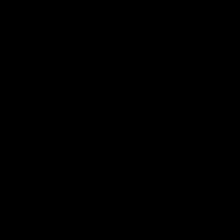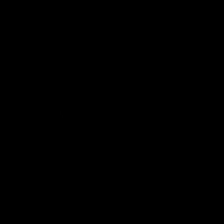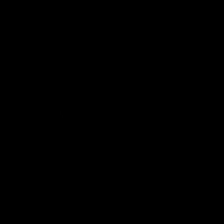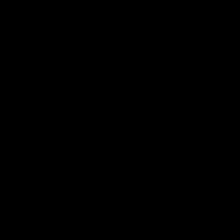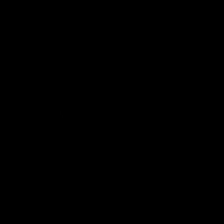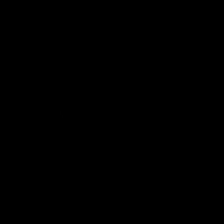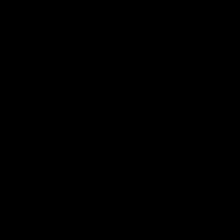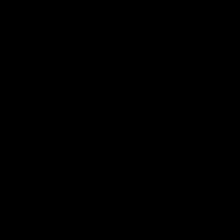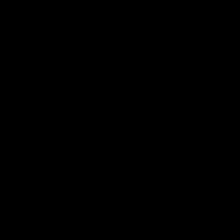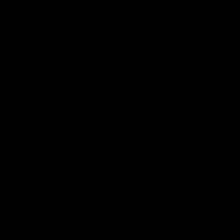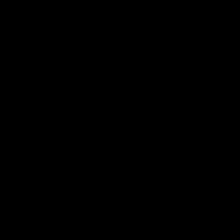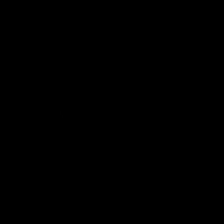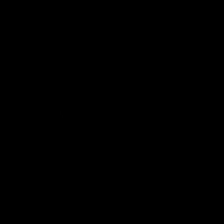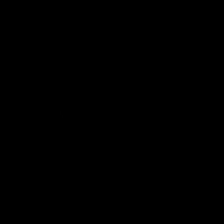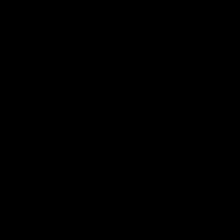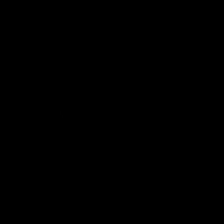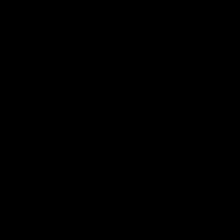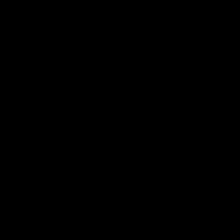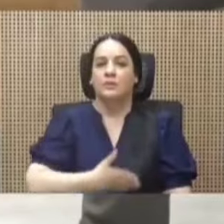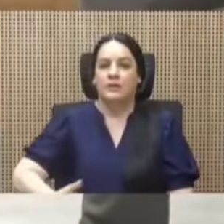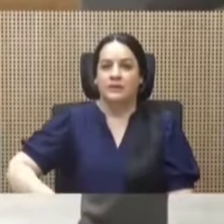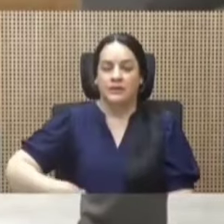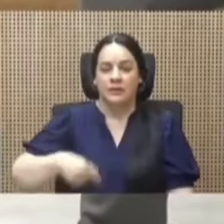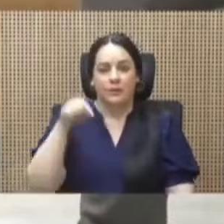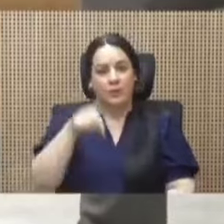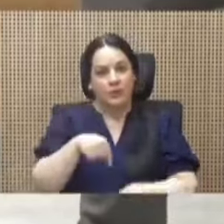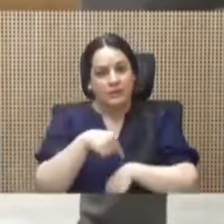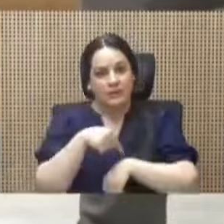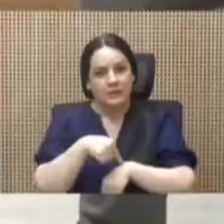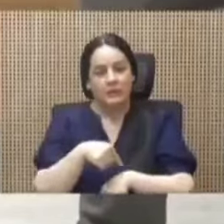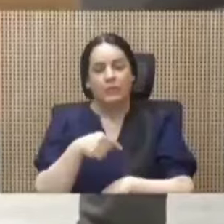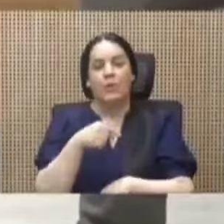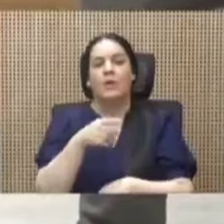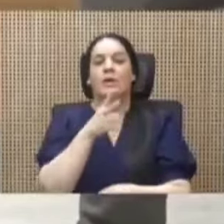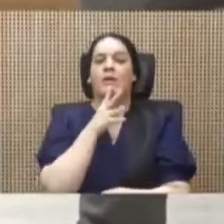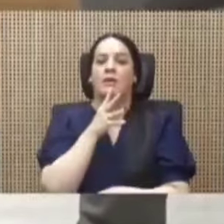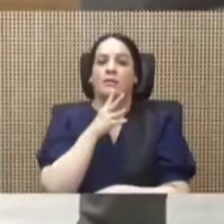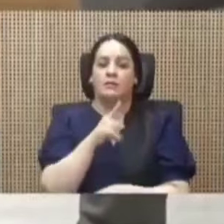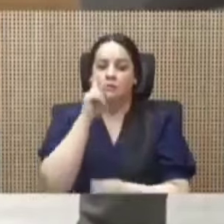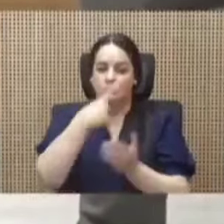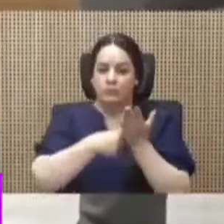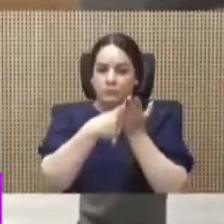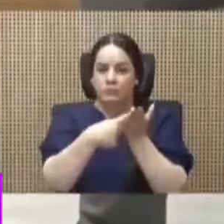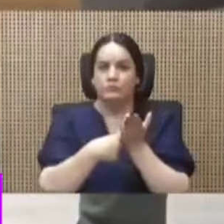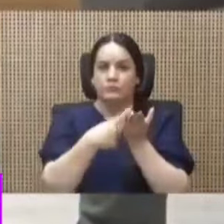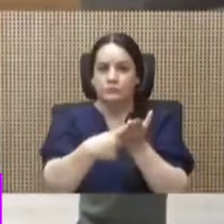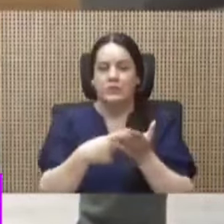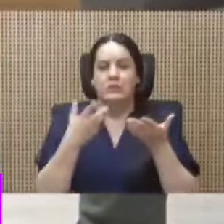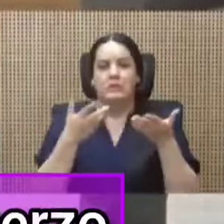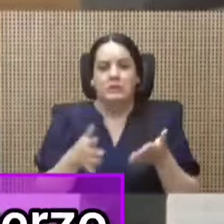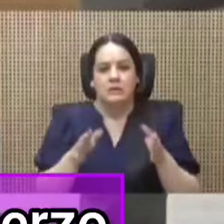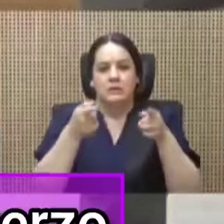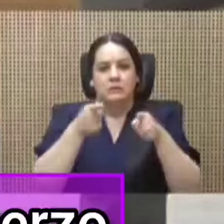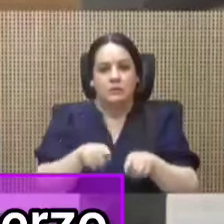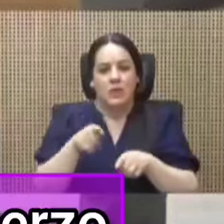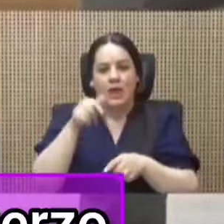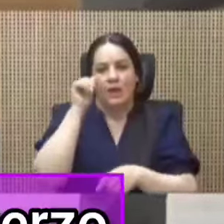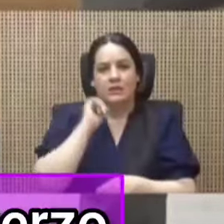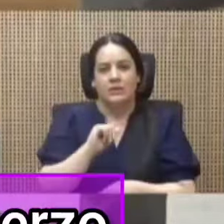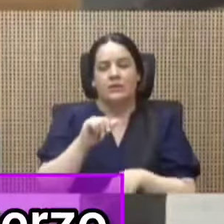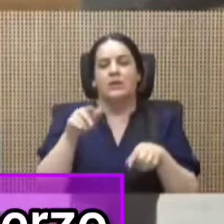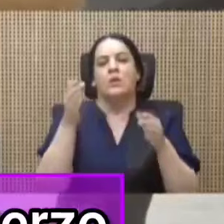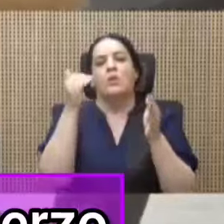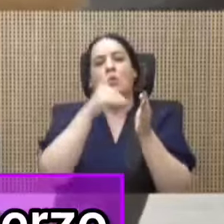vean el video y juzguen ustedes mismos eh hacer eco de una discusión que se estaba dando el día de ayer y que hoy